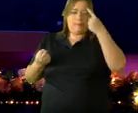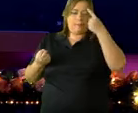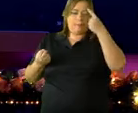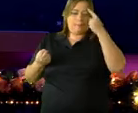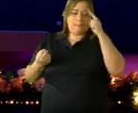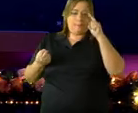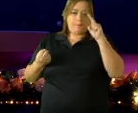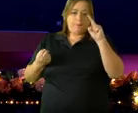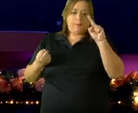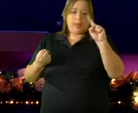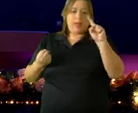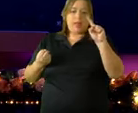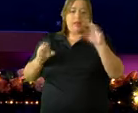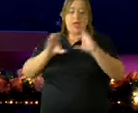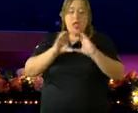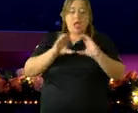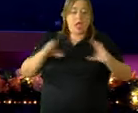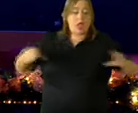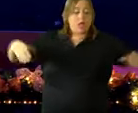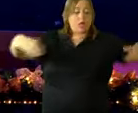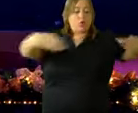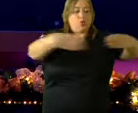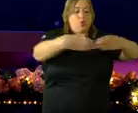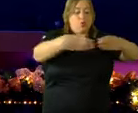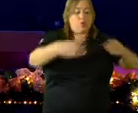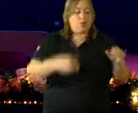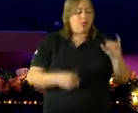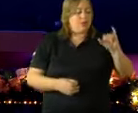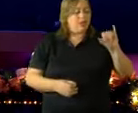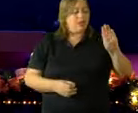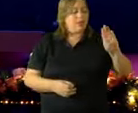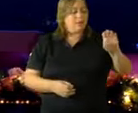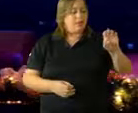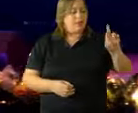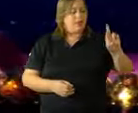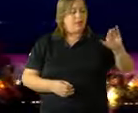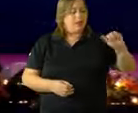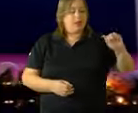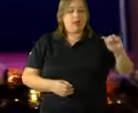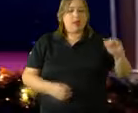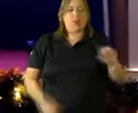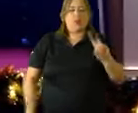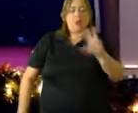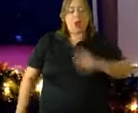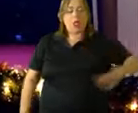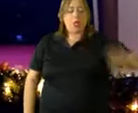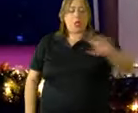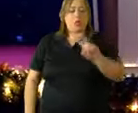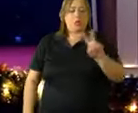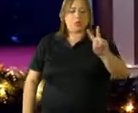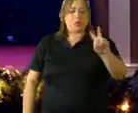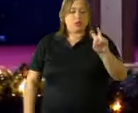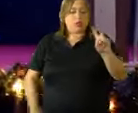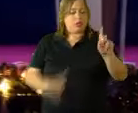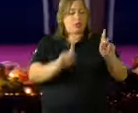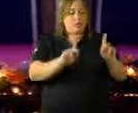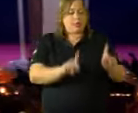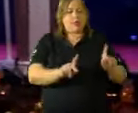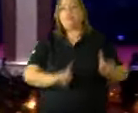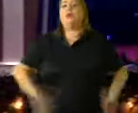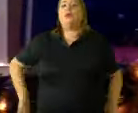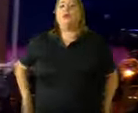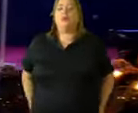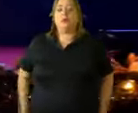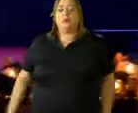grupo de nosotros, el más grande, el del vuelo de Iberia. Éramos como 200, ¿verdad? Más o menos el grupo final.